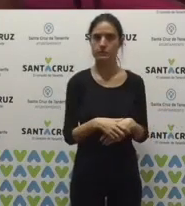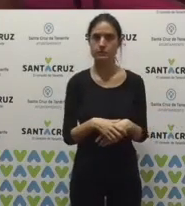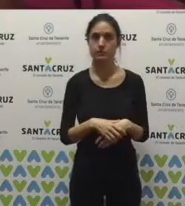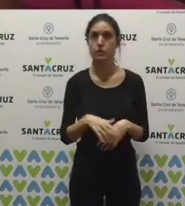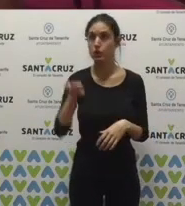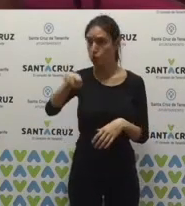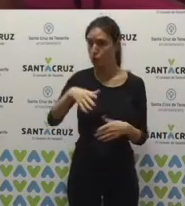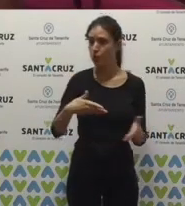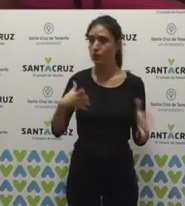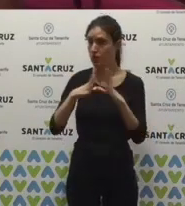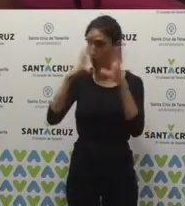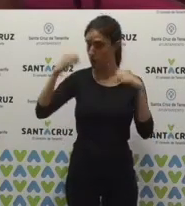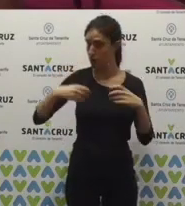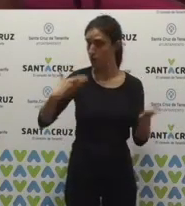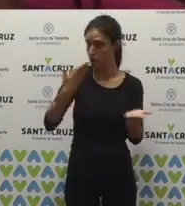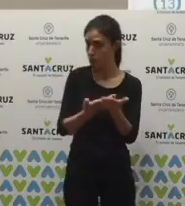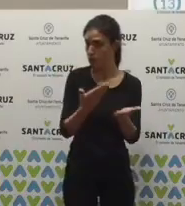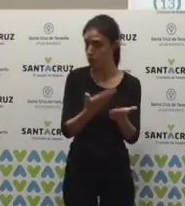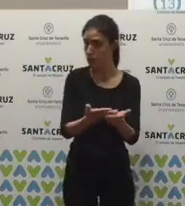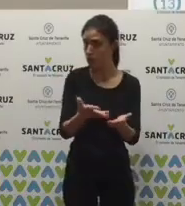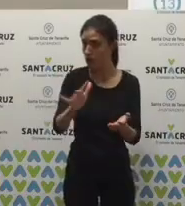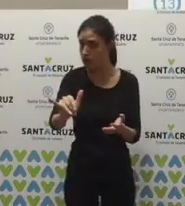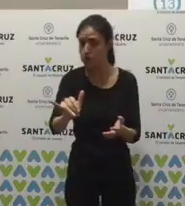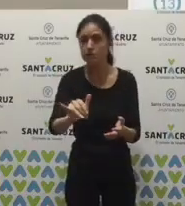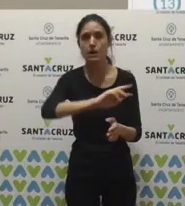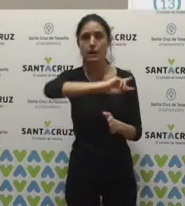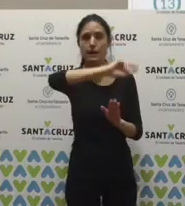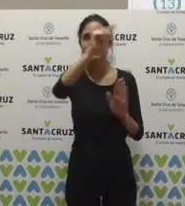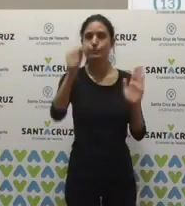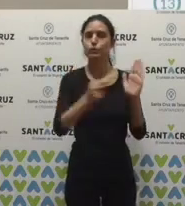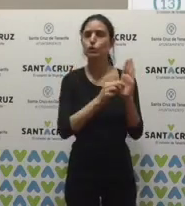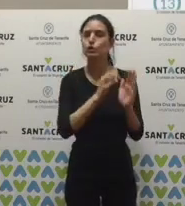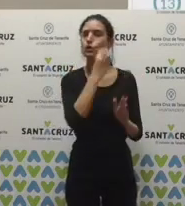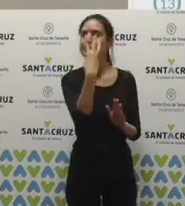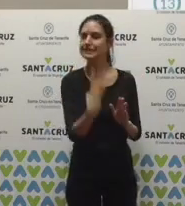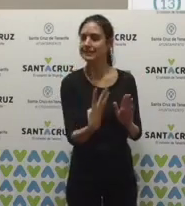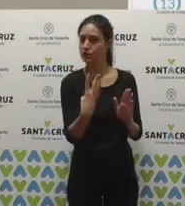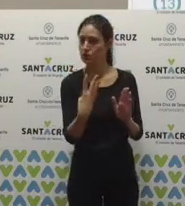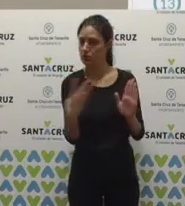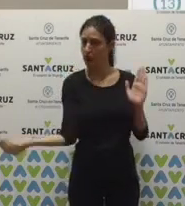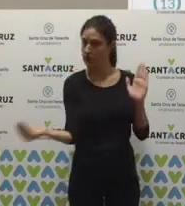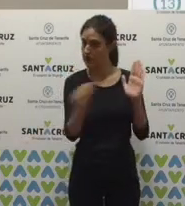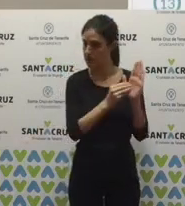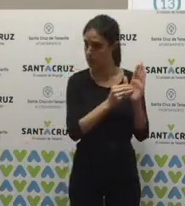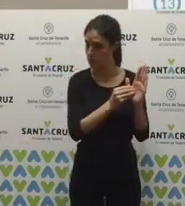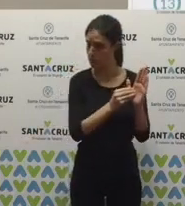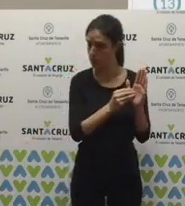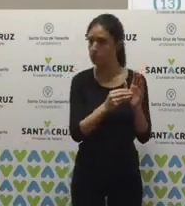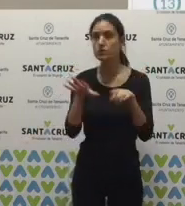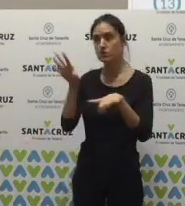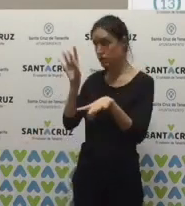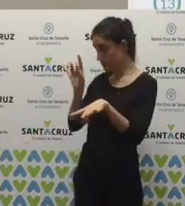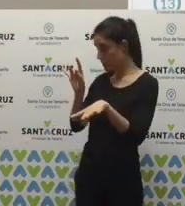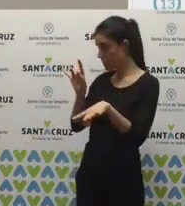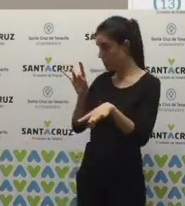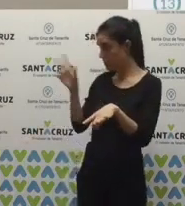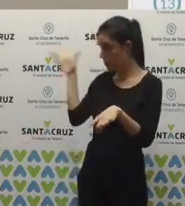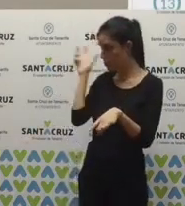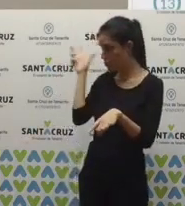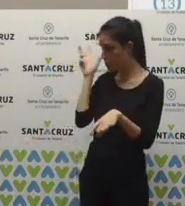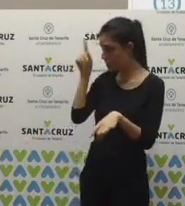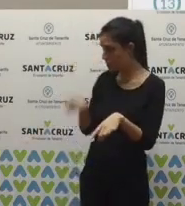que ha hecho don guillermo la tercer punto a los dos suyos sí no